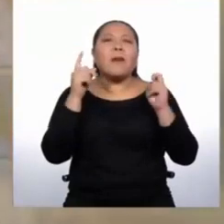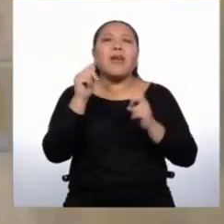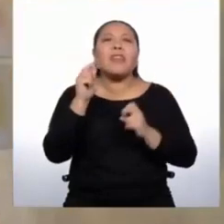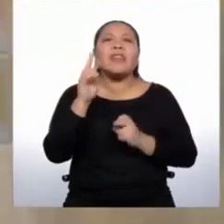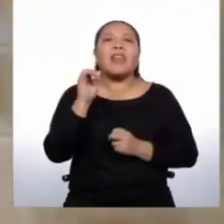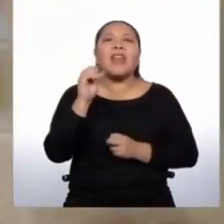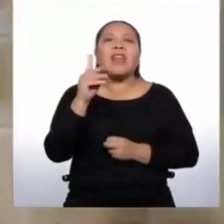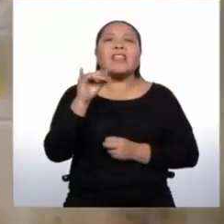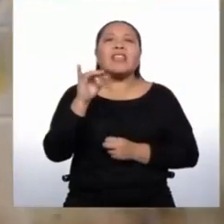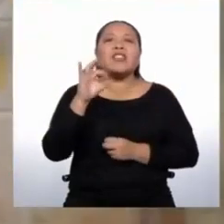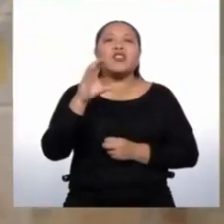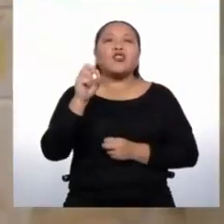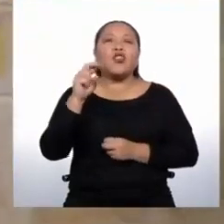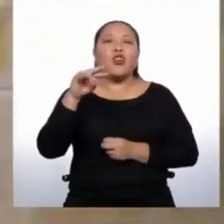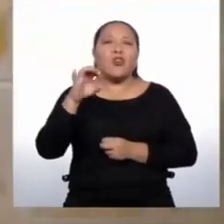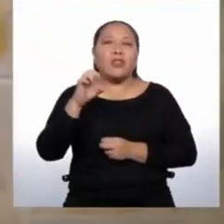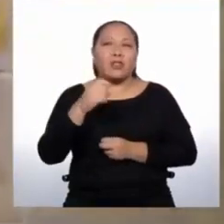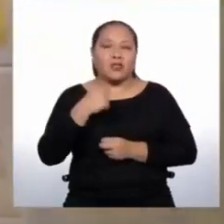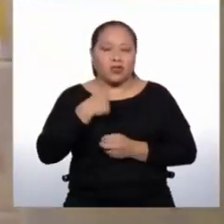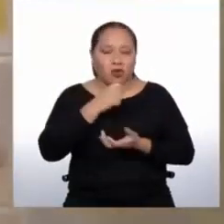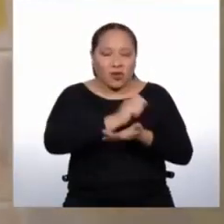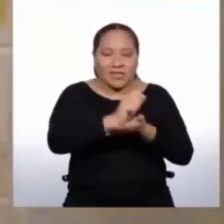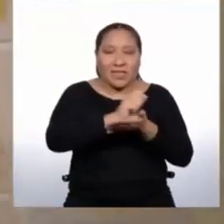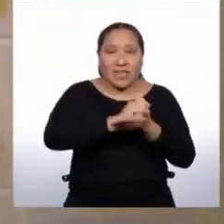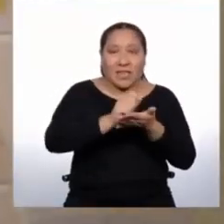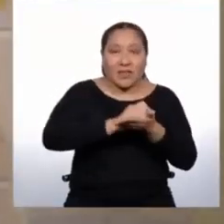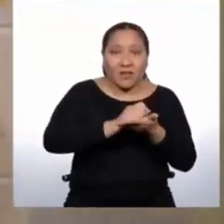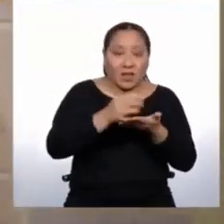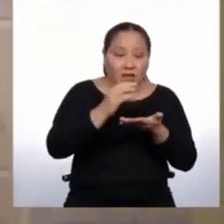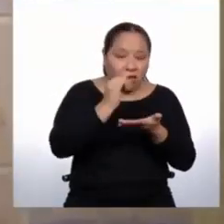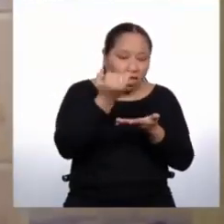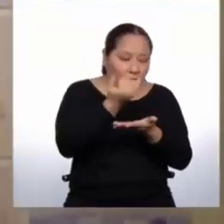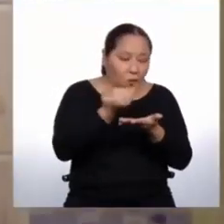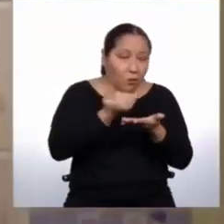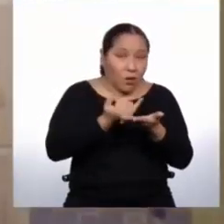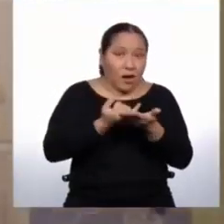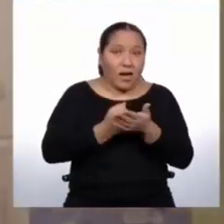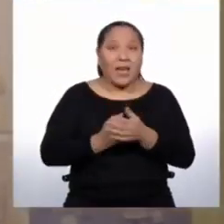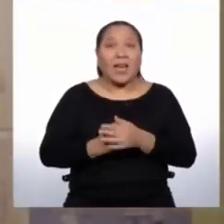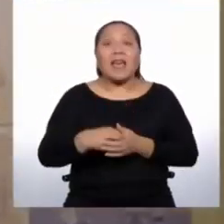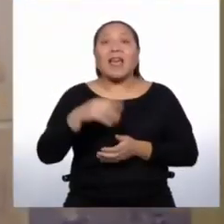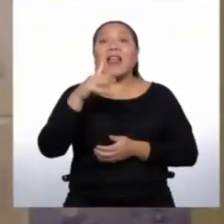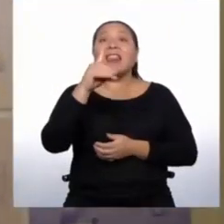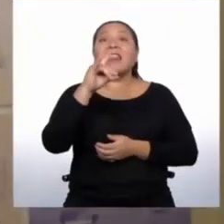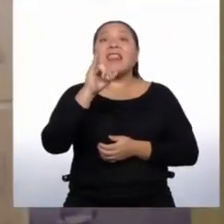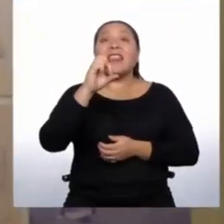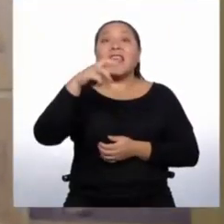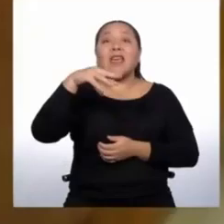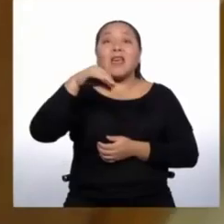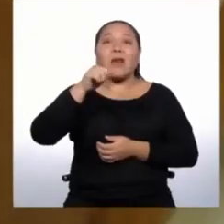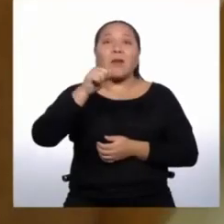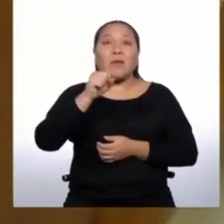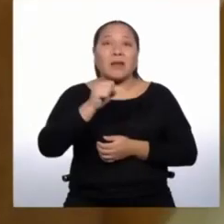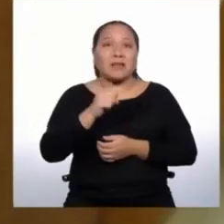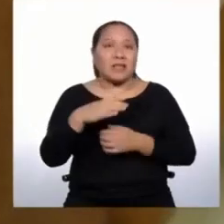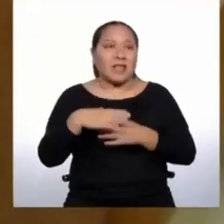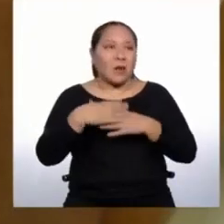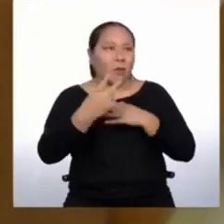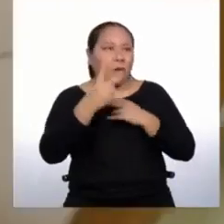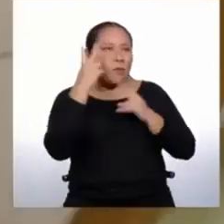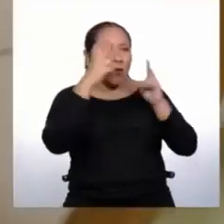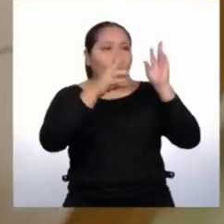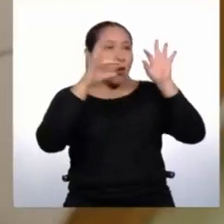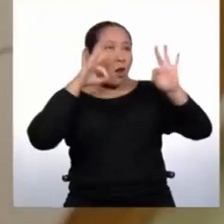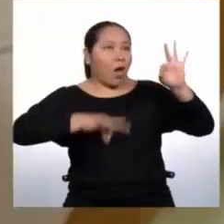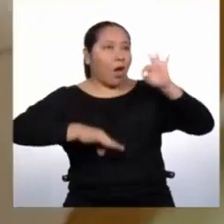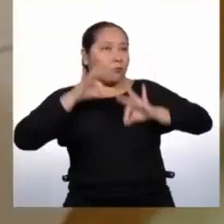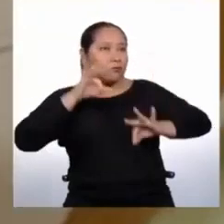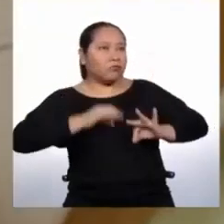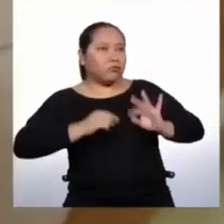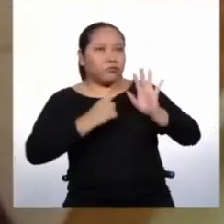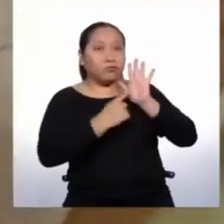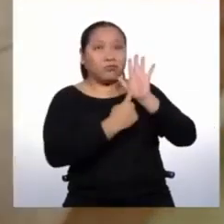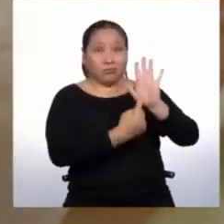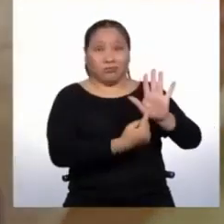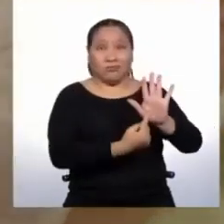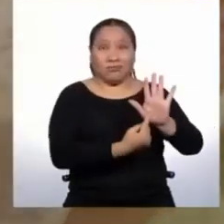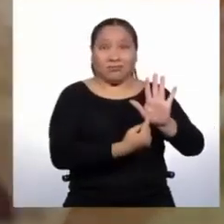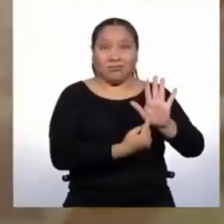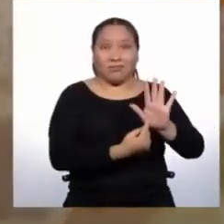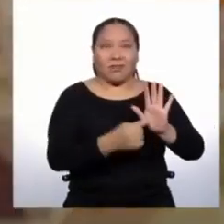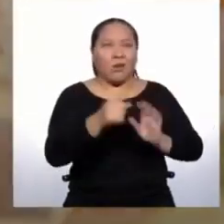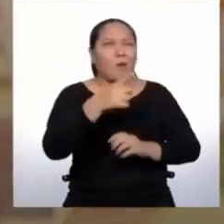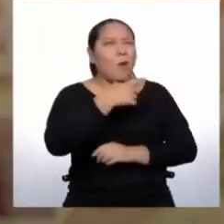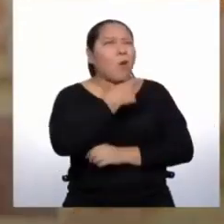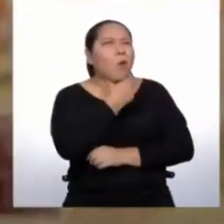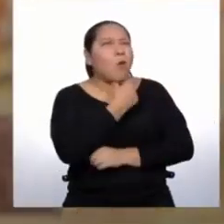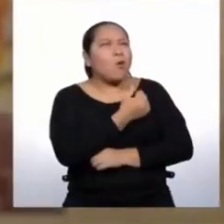tema de Don Dimas de la Tijereta, ¿no? Años más atrás vi una obra por el grupo Contraste personificada en teatro. Me